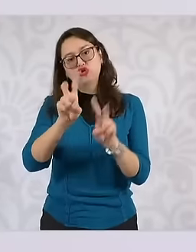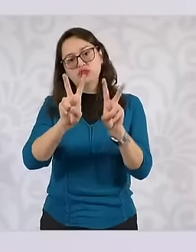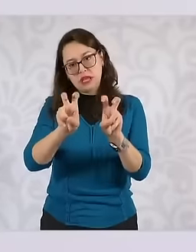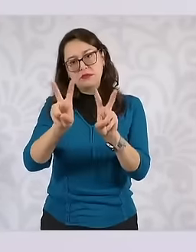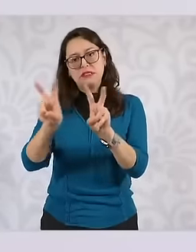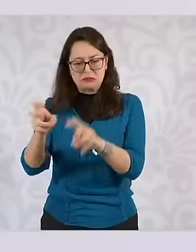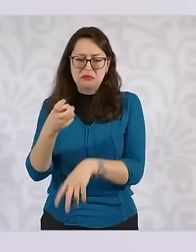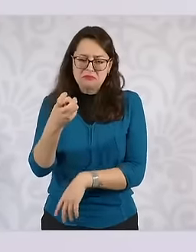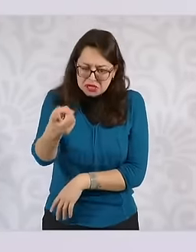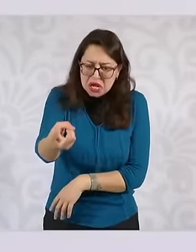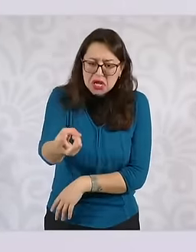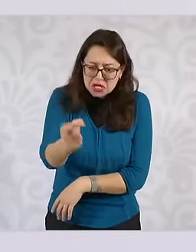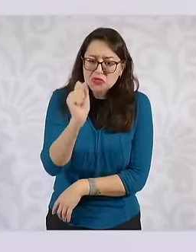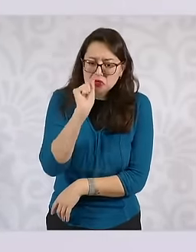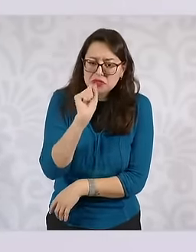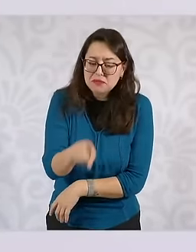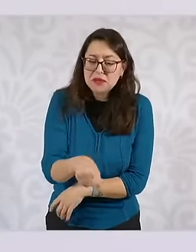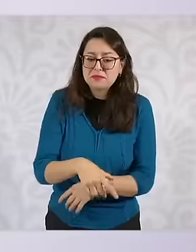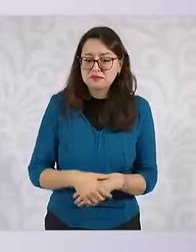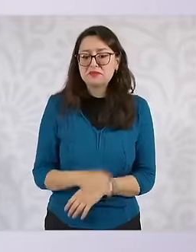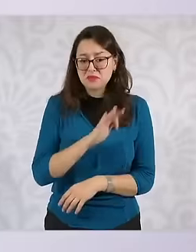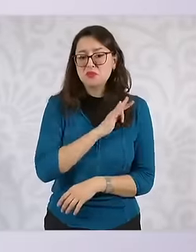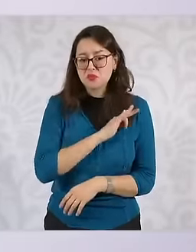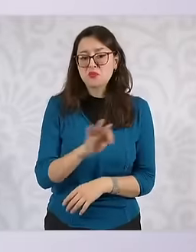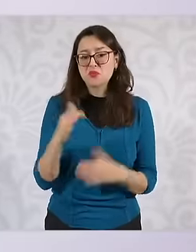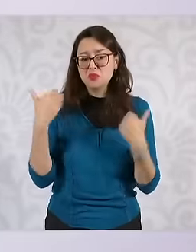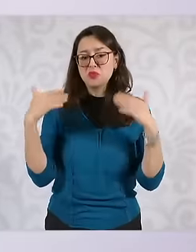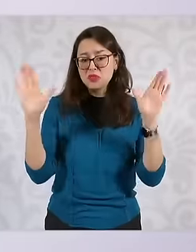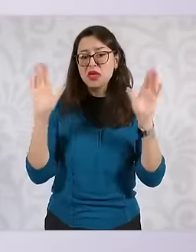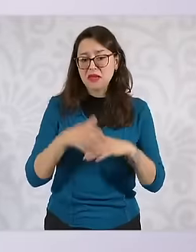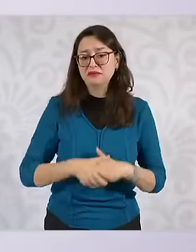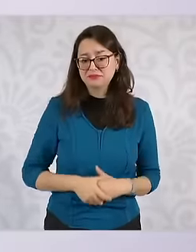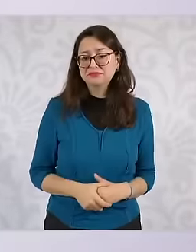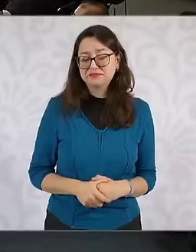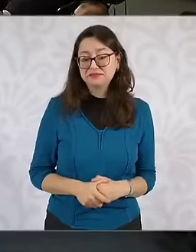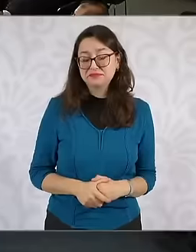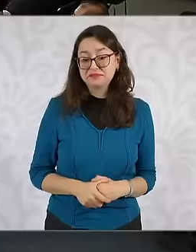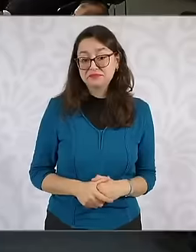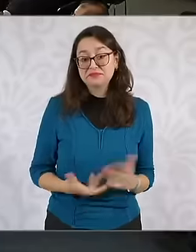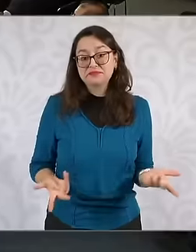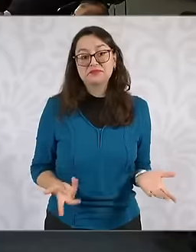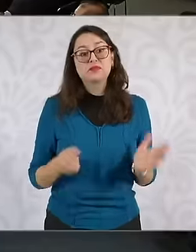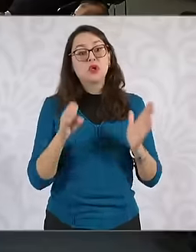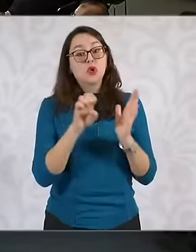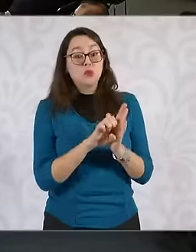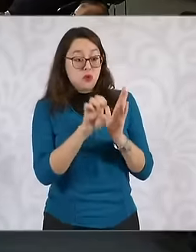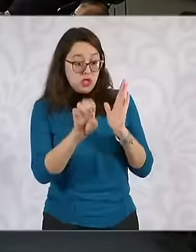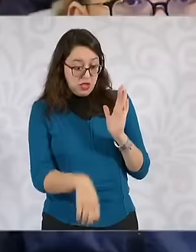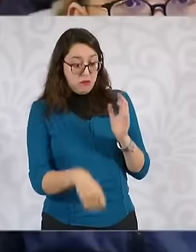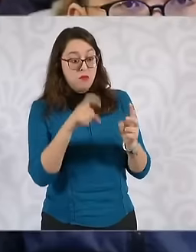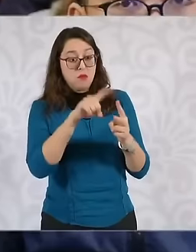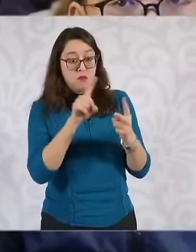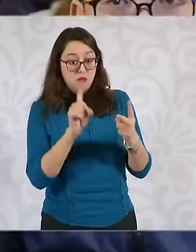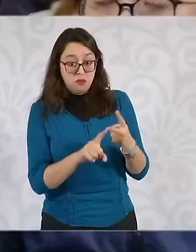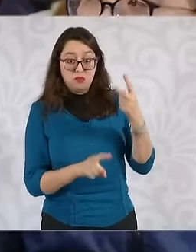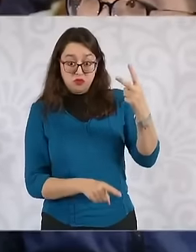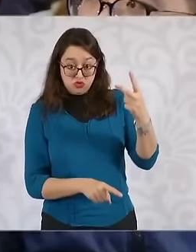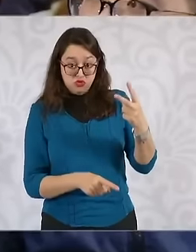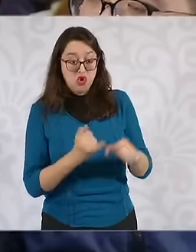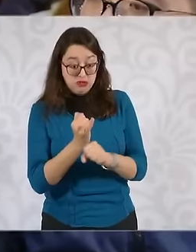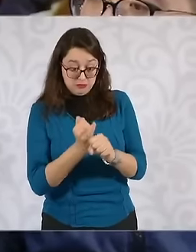ser ese, no necesariamente, pero pudiera ser. Por ejemplo, usted mencionaba ahí dos casos de García Lunas que están